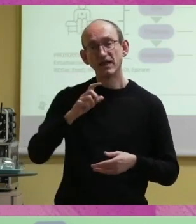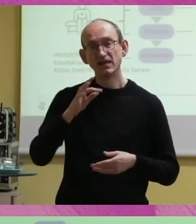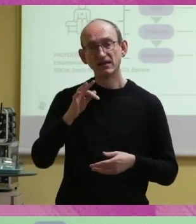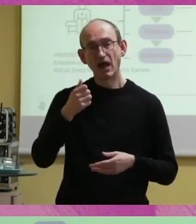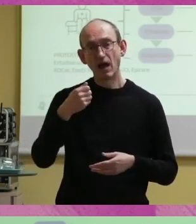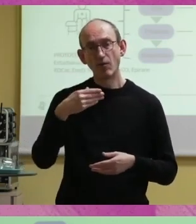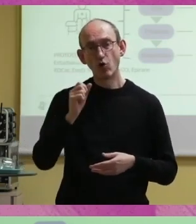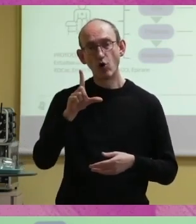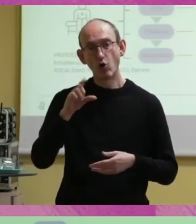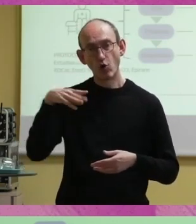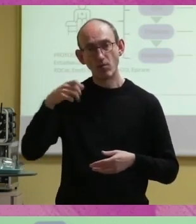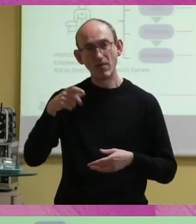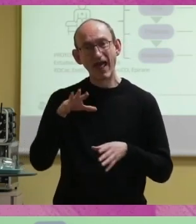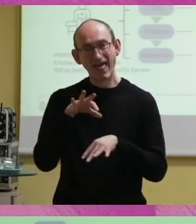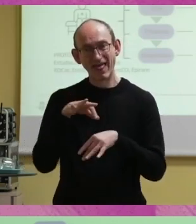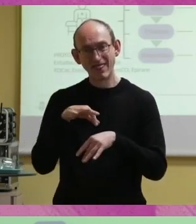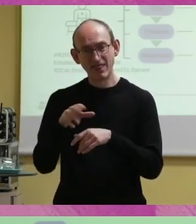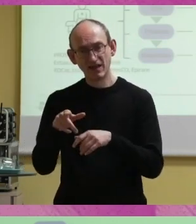serie de metabolitos.